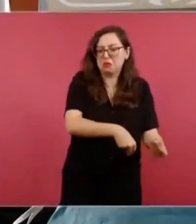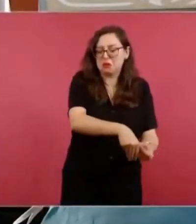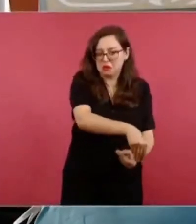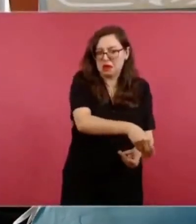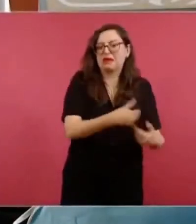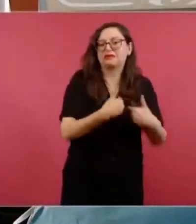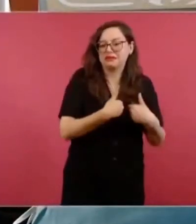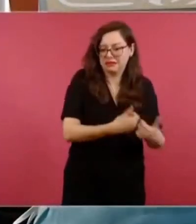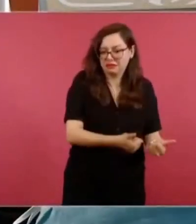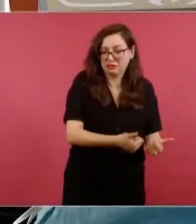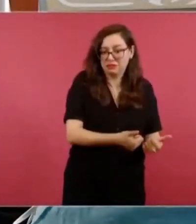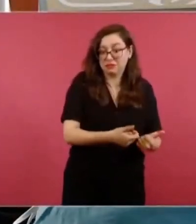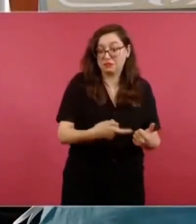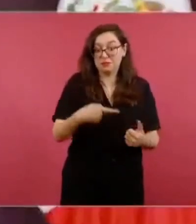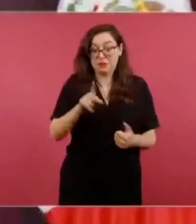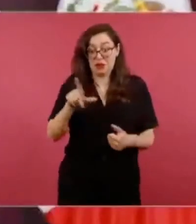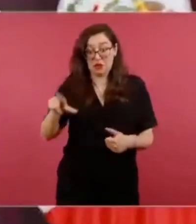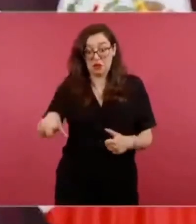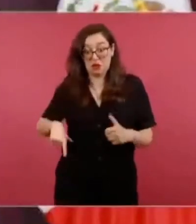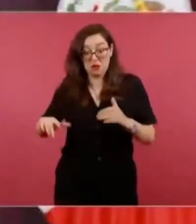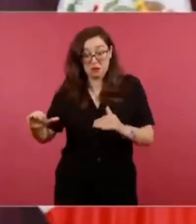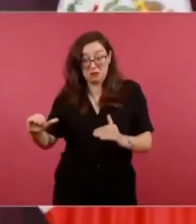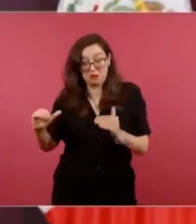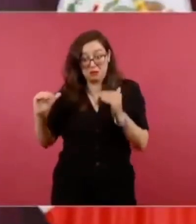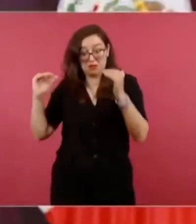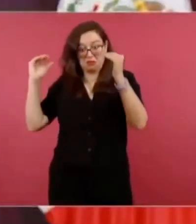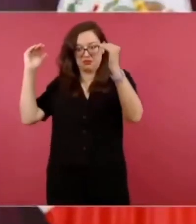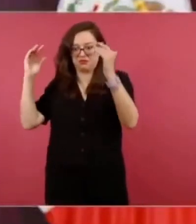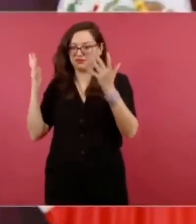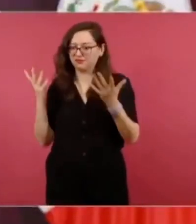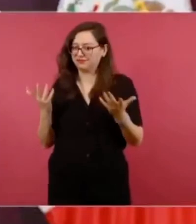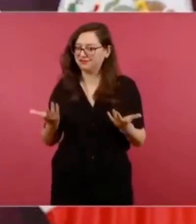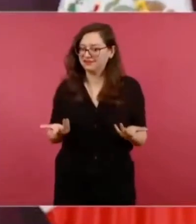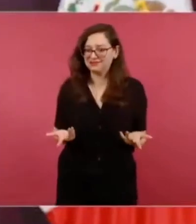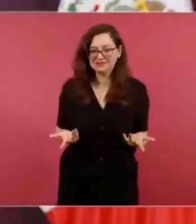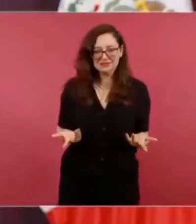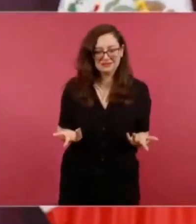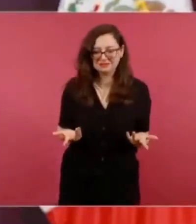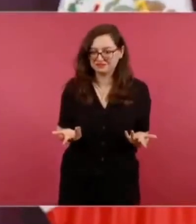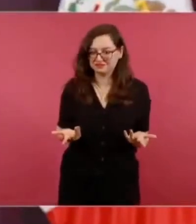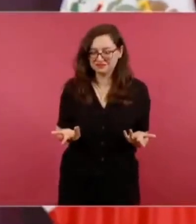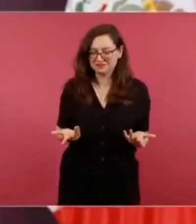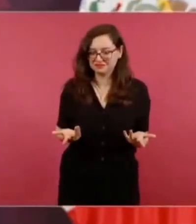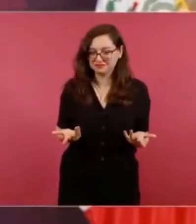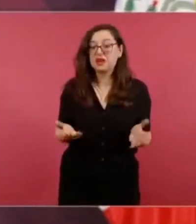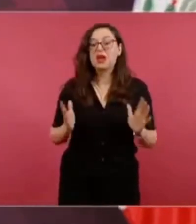¿Sí? Y no tenemos necesidad de endeudar